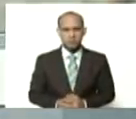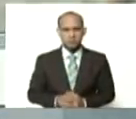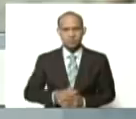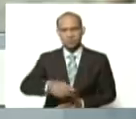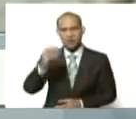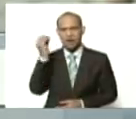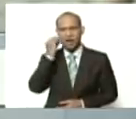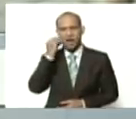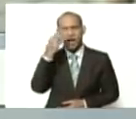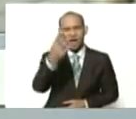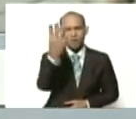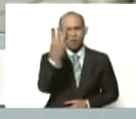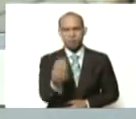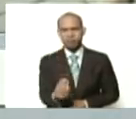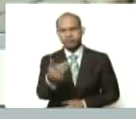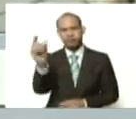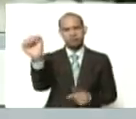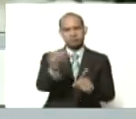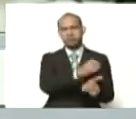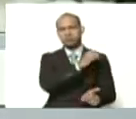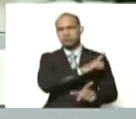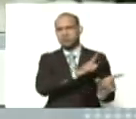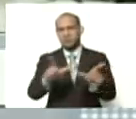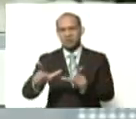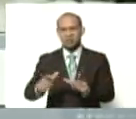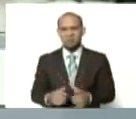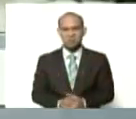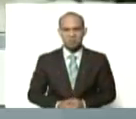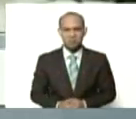Imbécil, está seco y derrotado, Bobolongo.